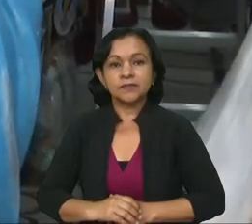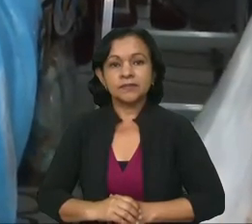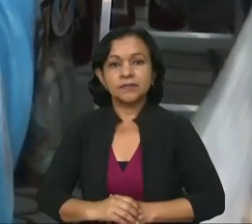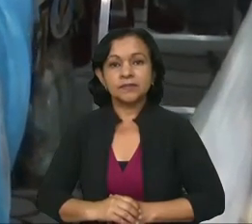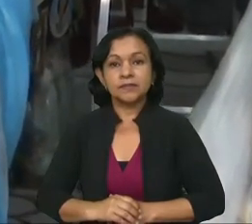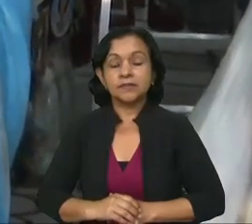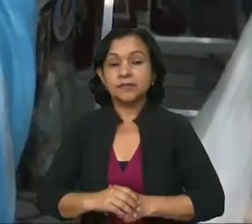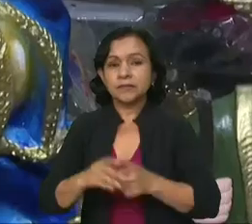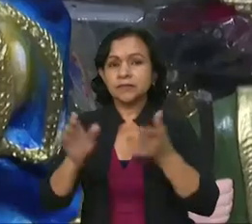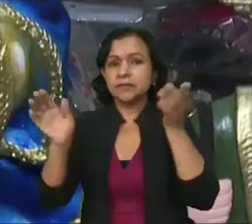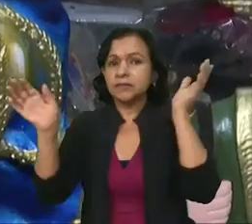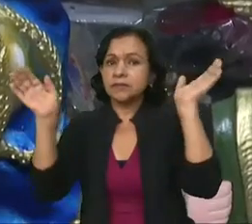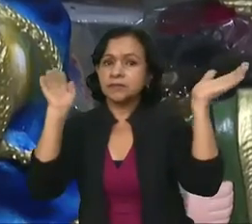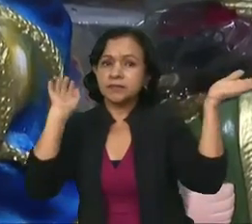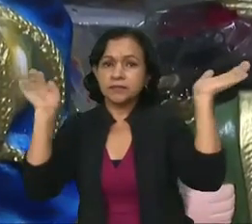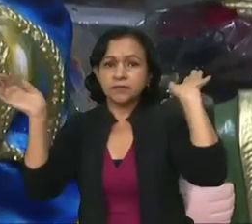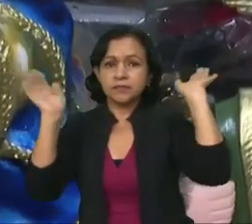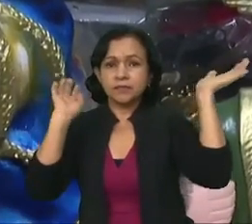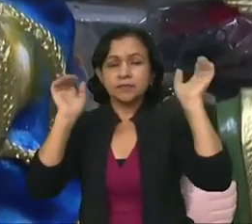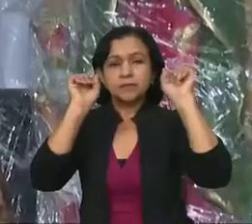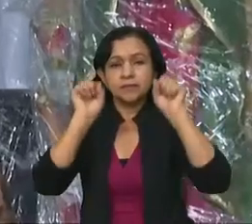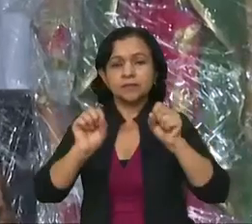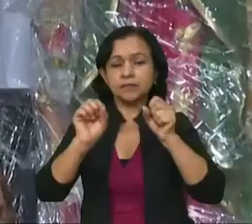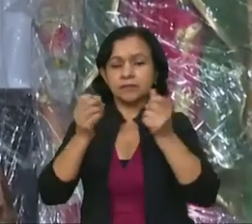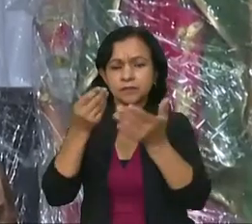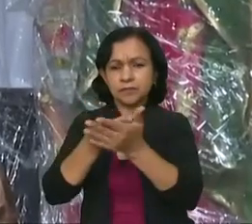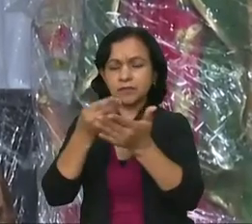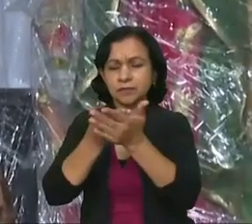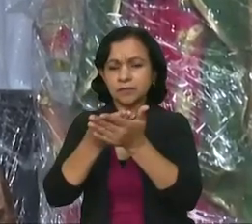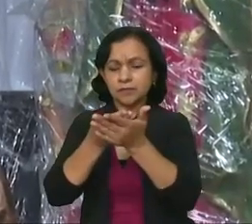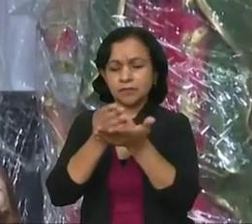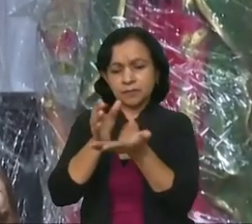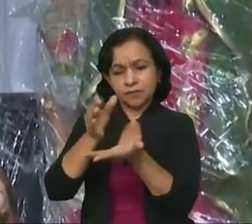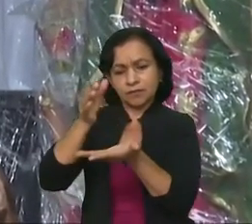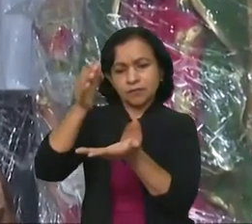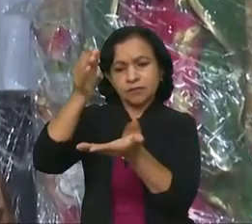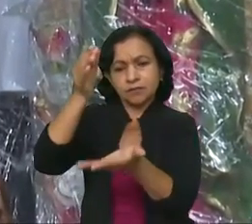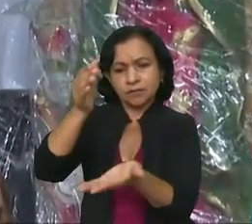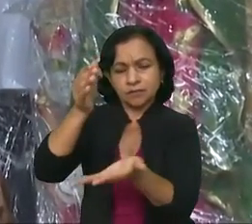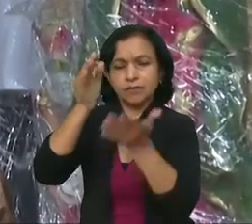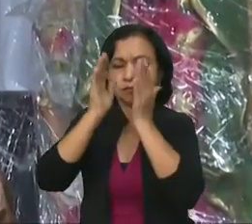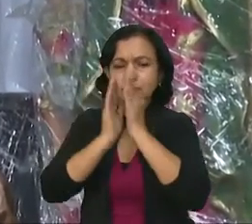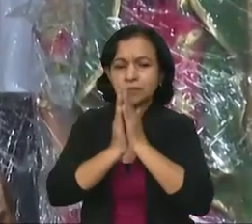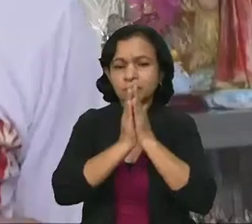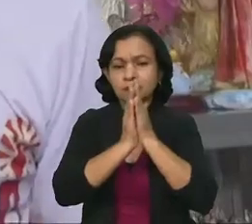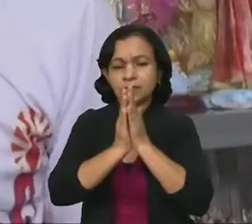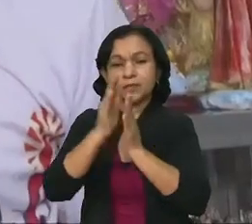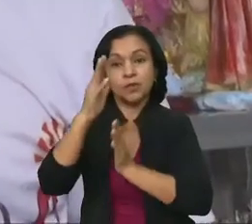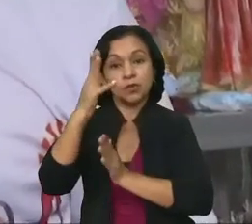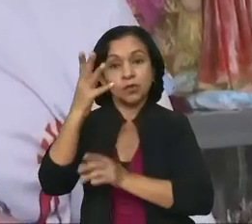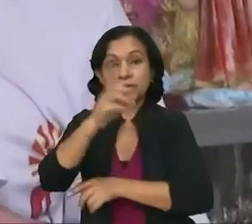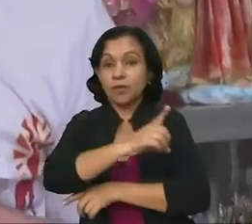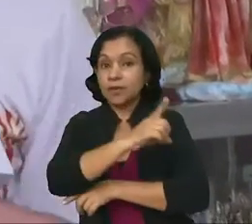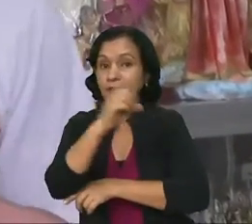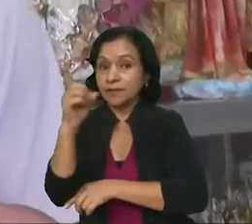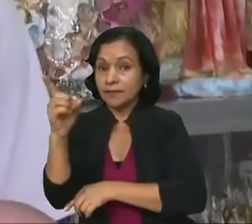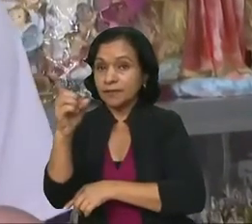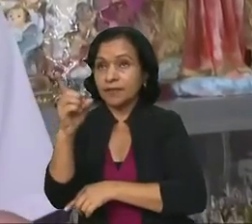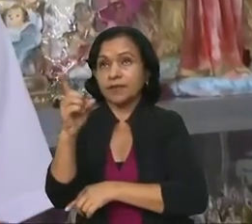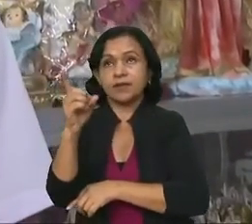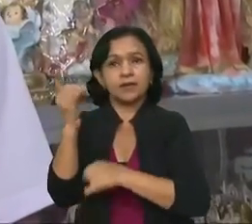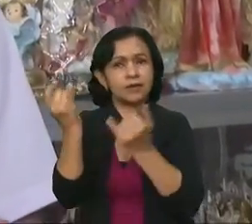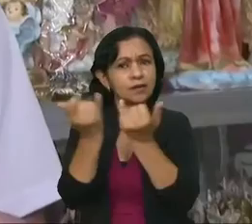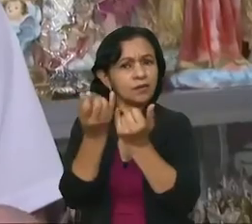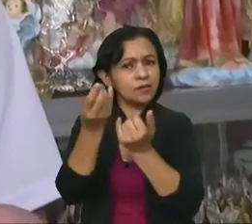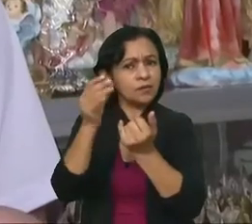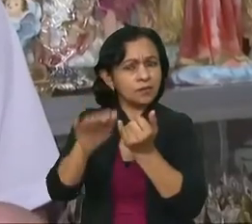En este mercado también puede adquirir imágenes de la Virgen para el rezo de la novena. Los precios se mantienen,